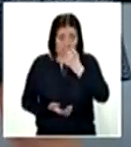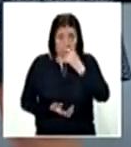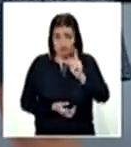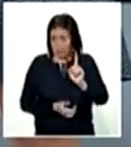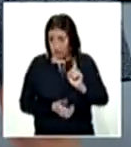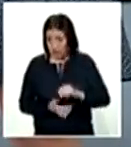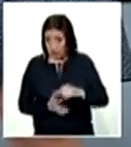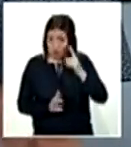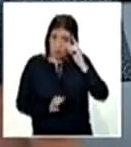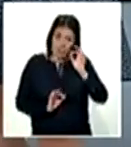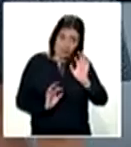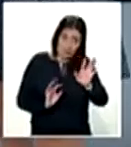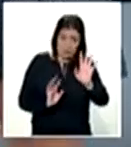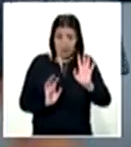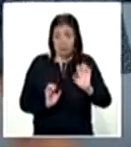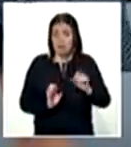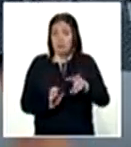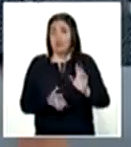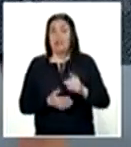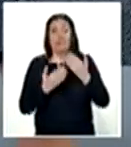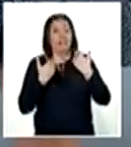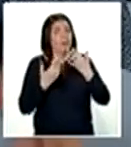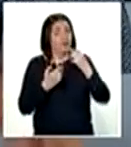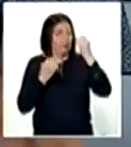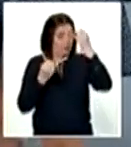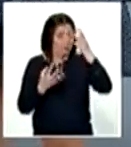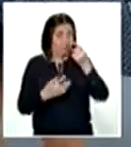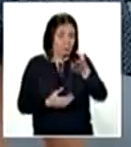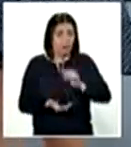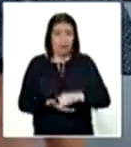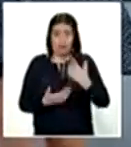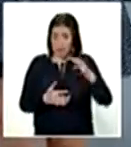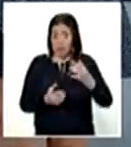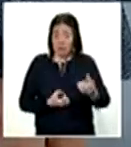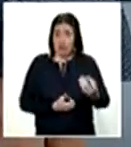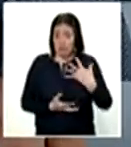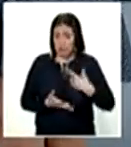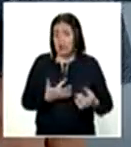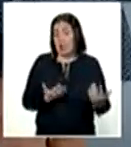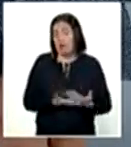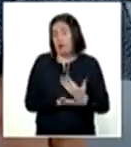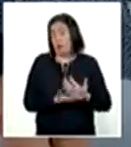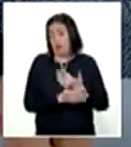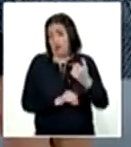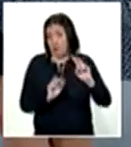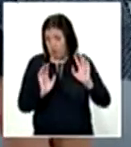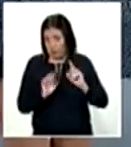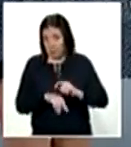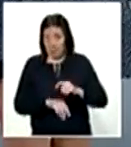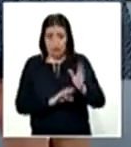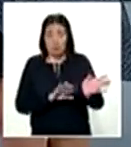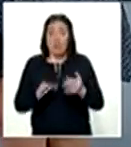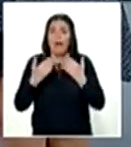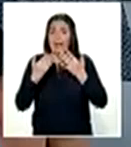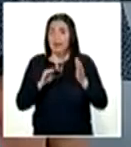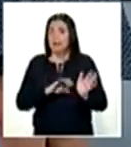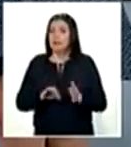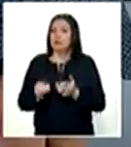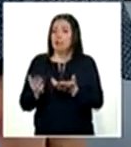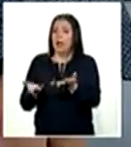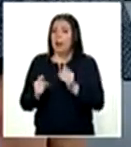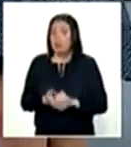constipadito, creo, Gerson, está ahí por allá. Gracias, Gerson, por la información. Ya nos avisarás si hay novedades en cualquier momento. Gracias, Gerson. Ahora vamos